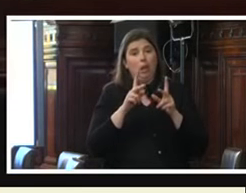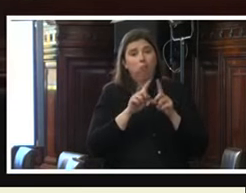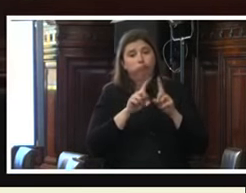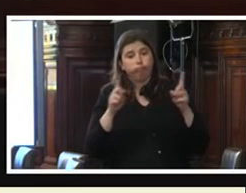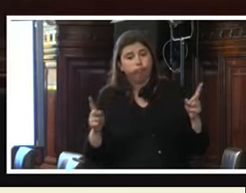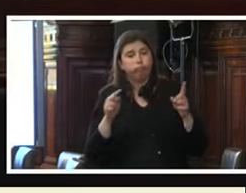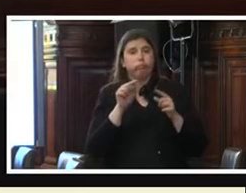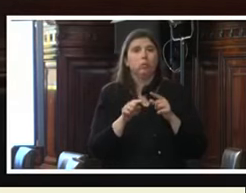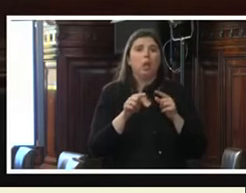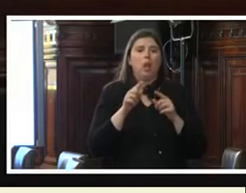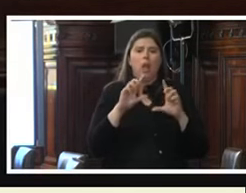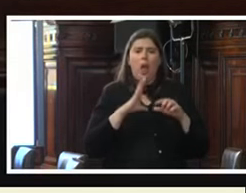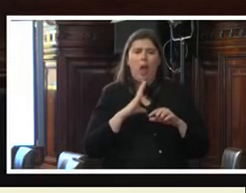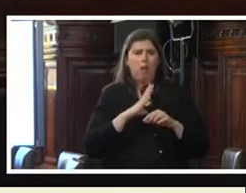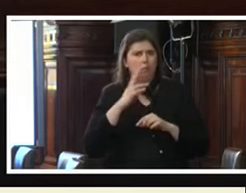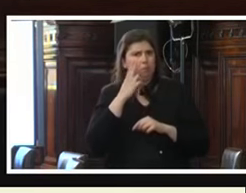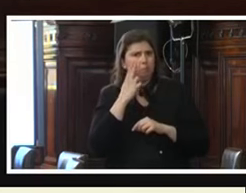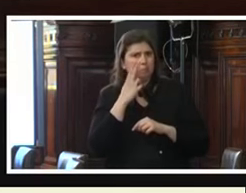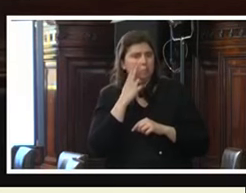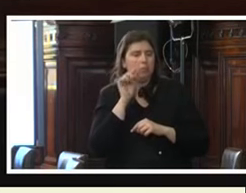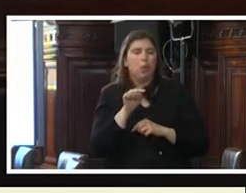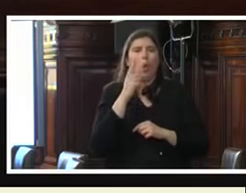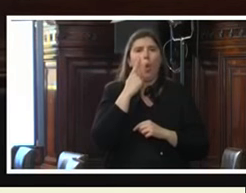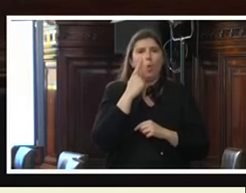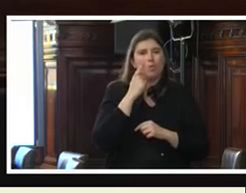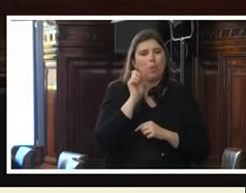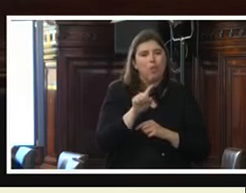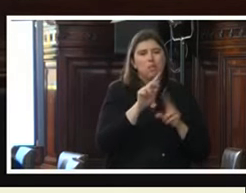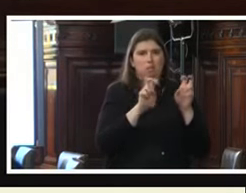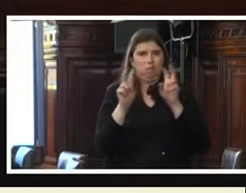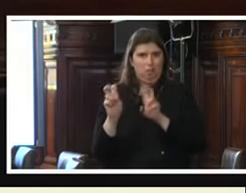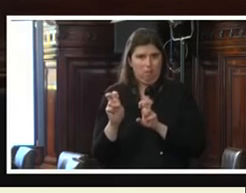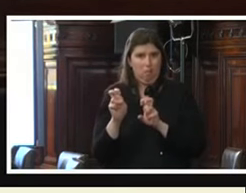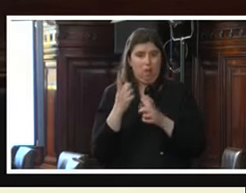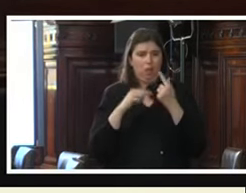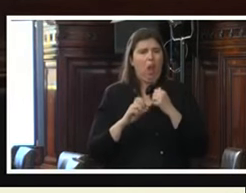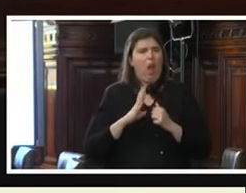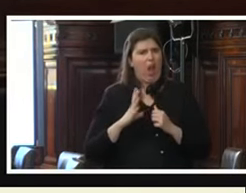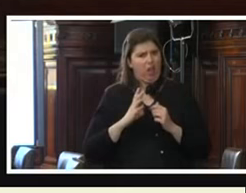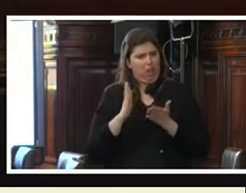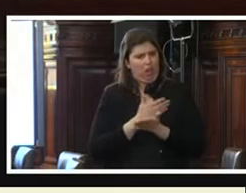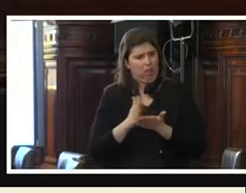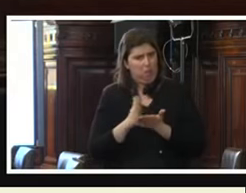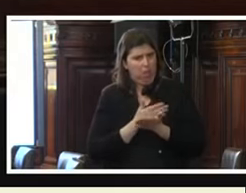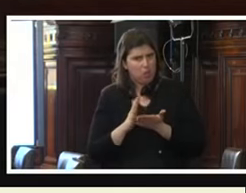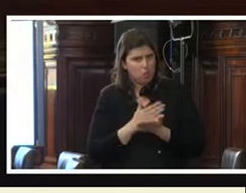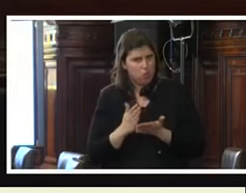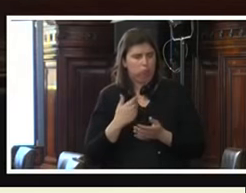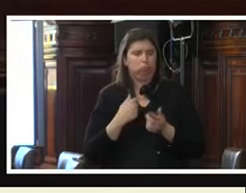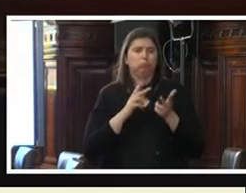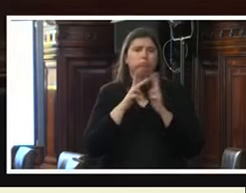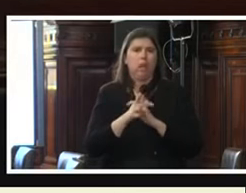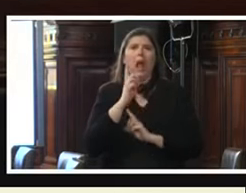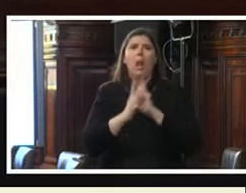serias deficiencias de conocimiento en esta temática y externas actitudes discriminatorias me permito citar algunos de los